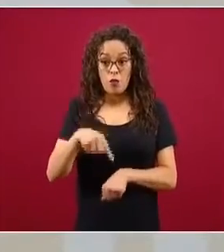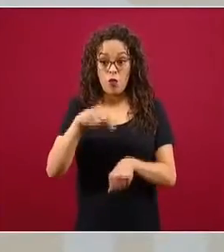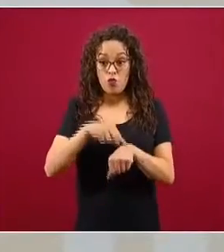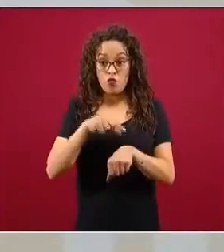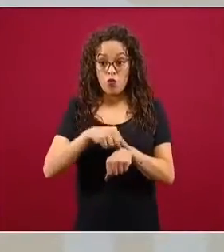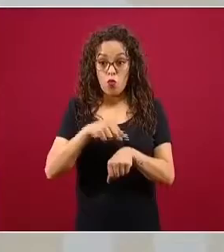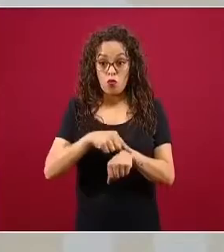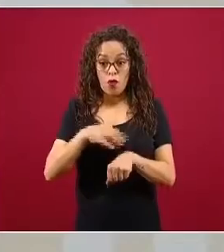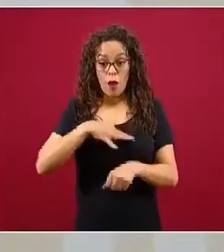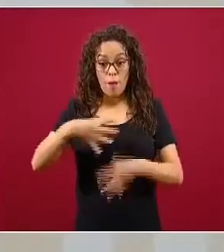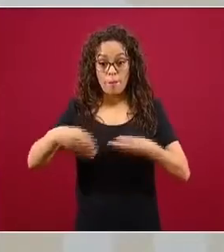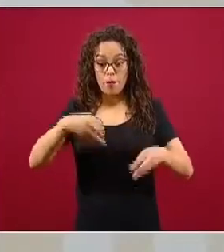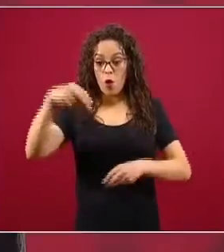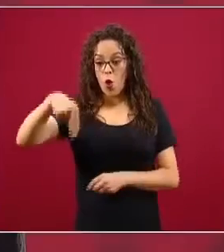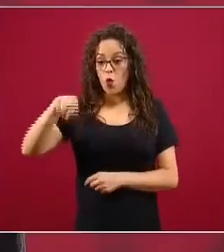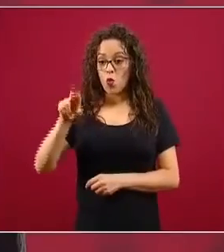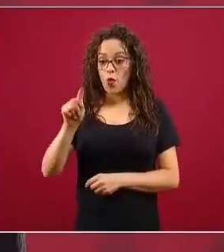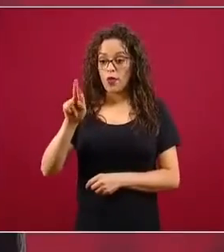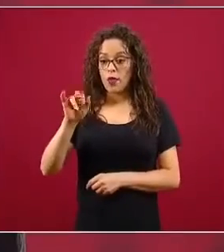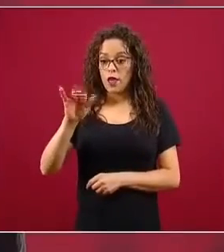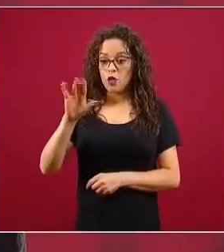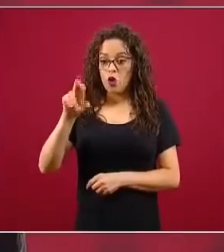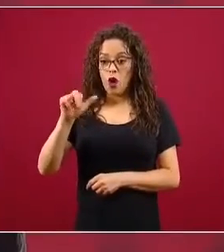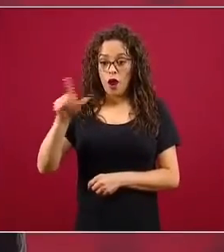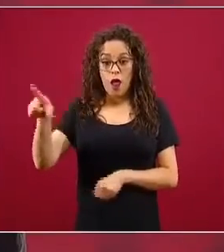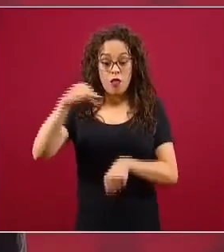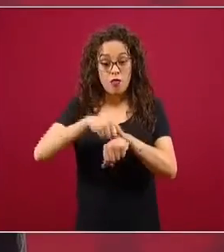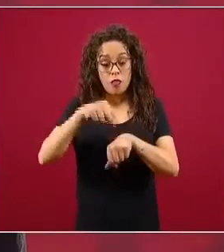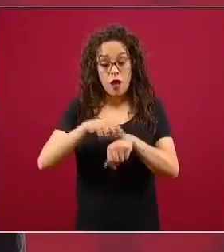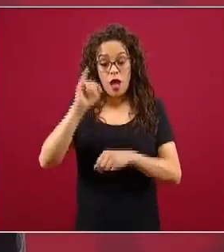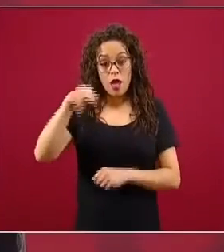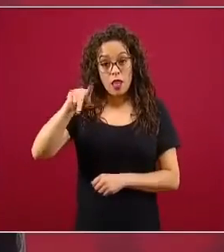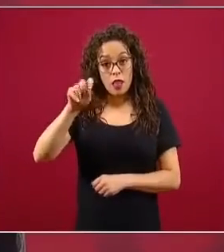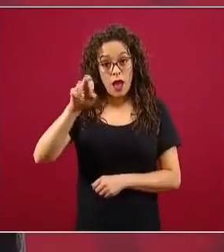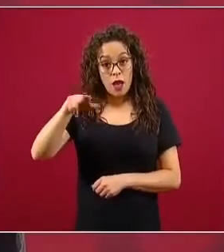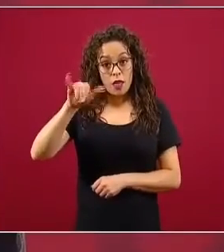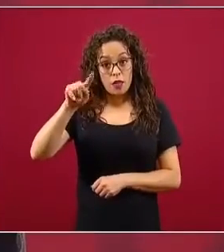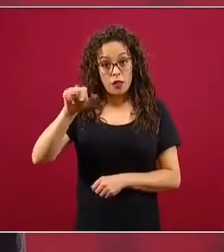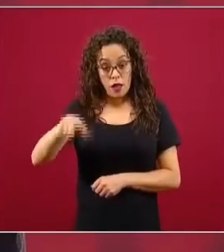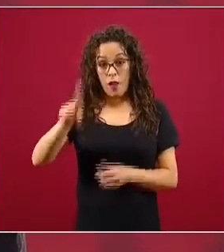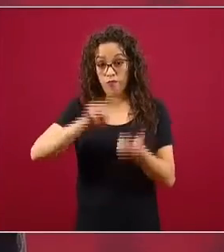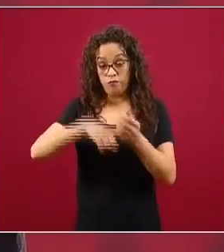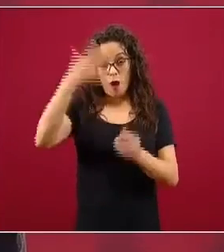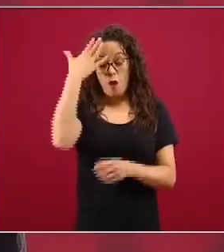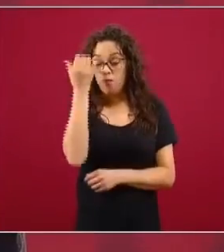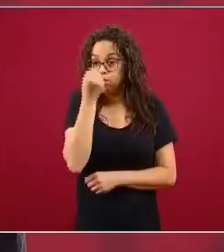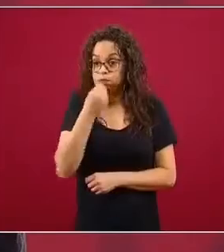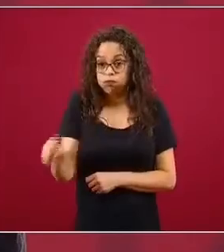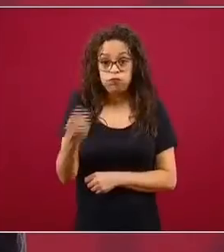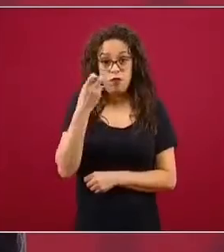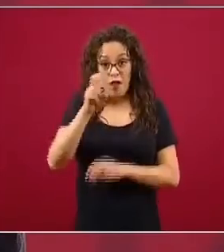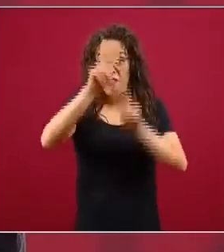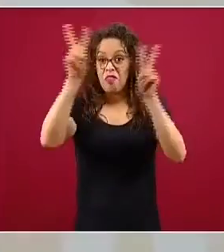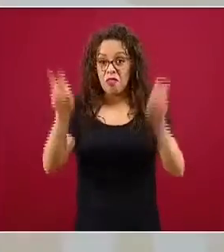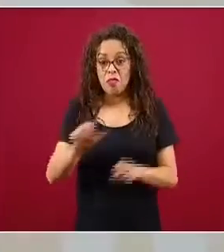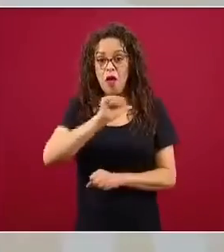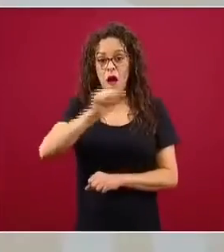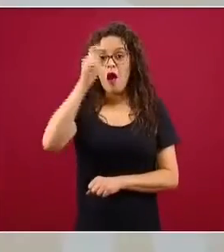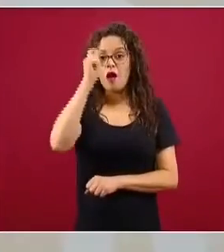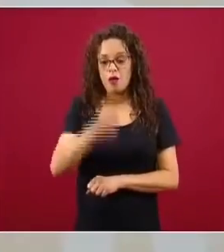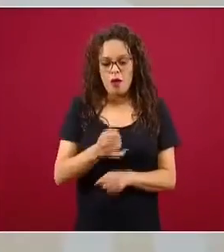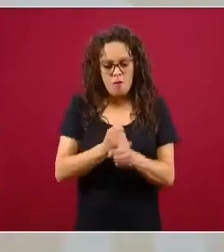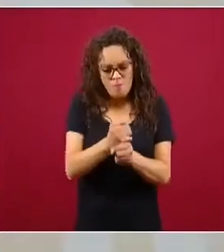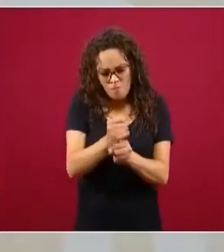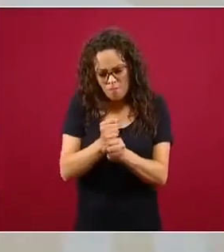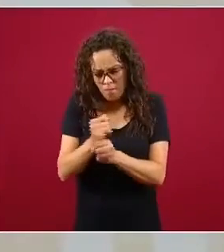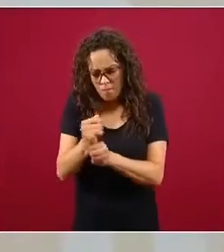en epidemiología nutricional, es médico internista y es un experto en este tema al que se ha dedicado desde el campo académico y de investigación por